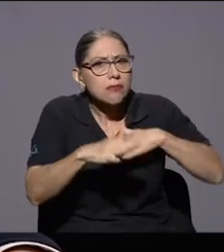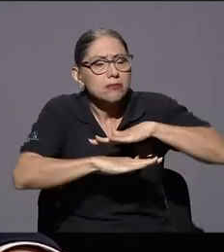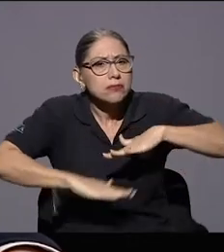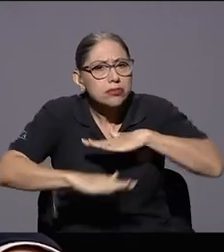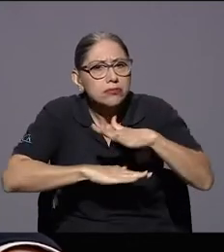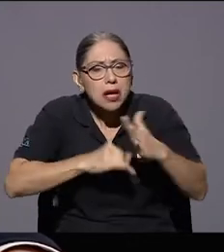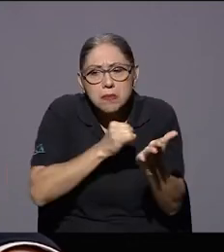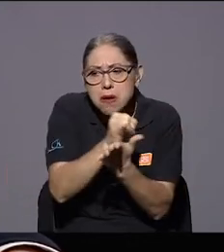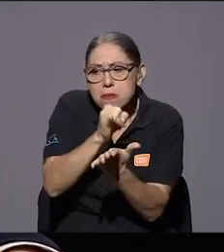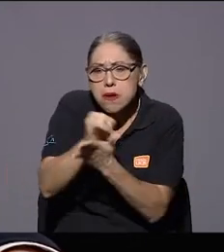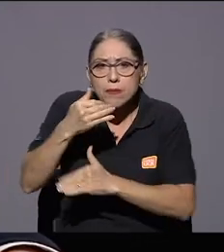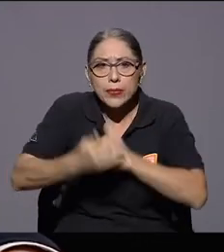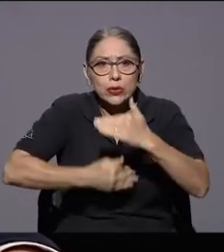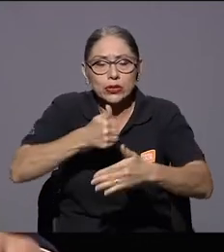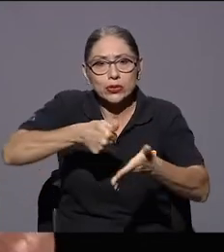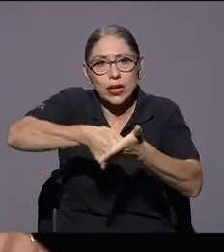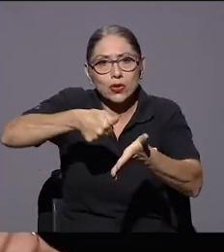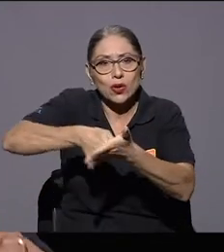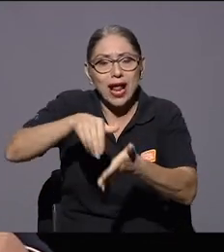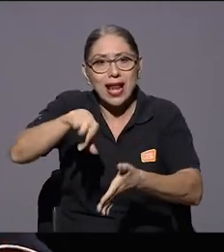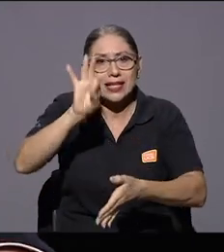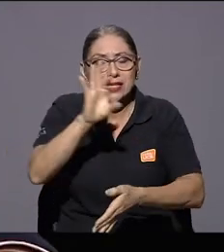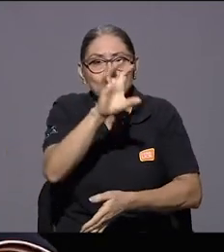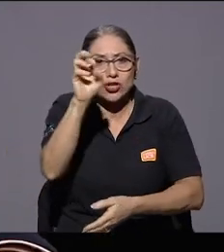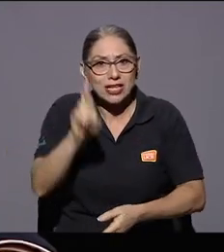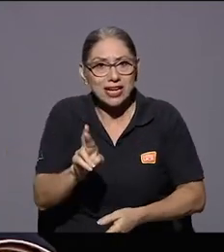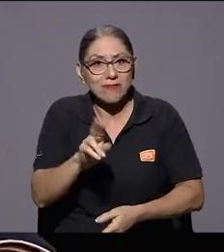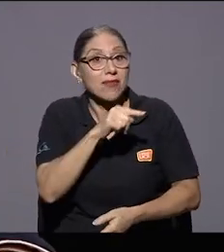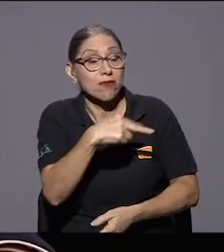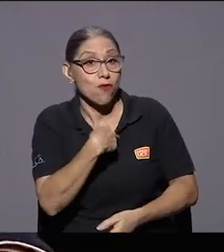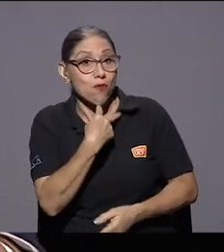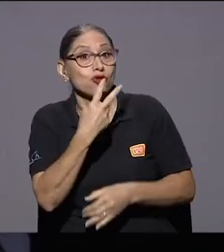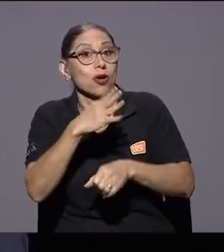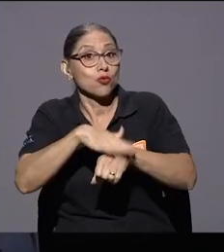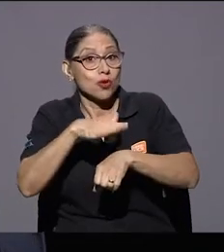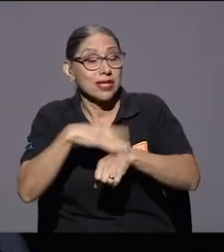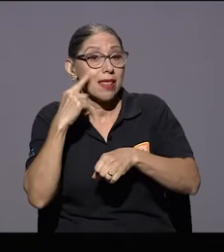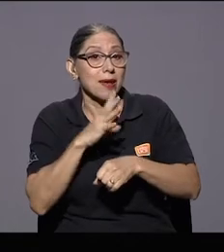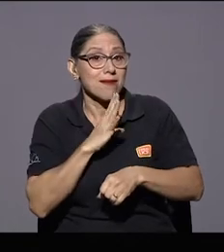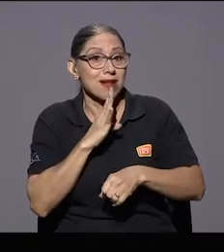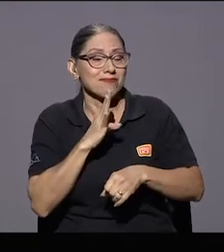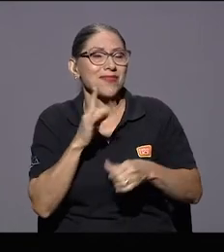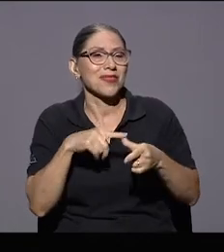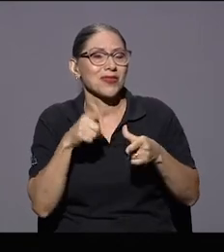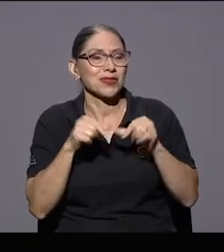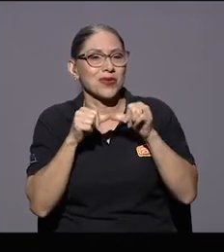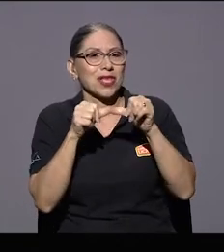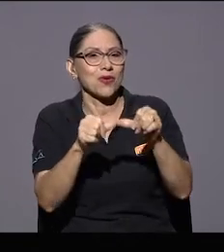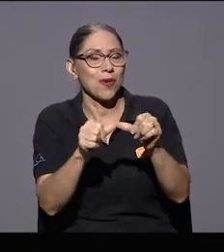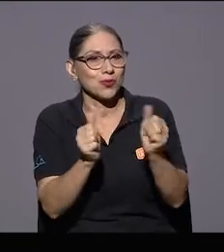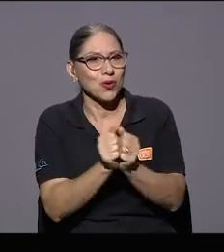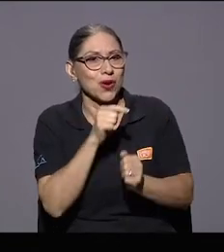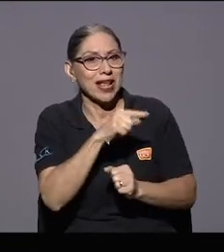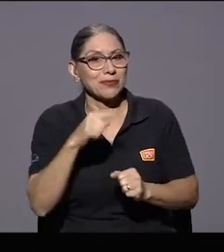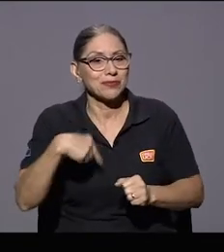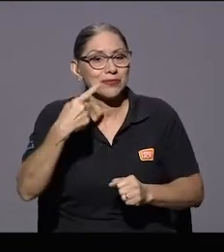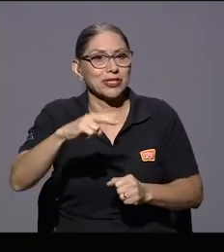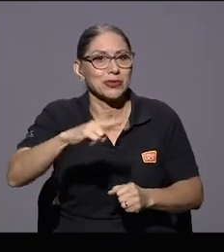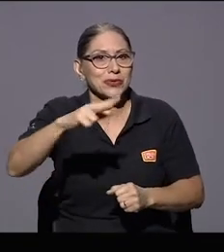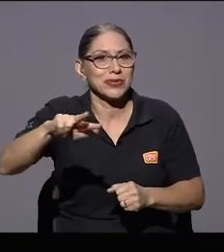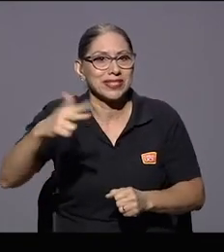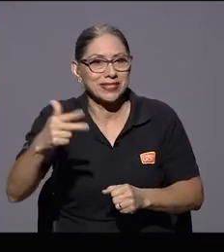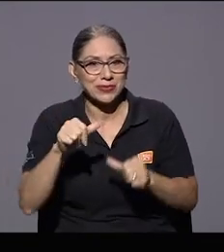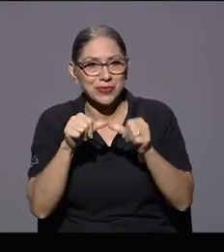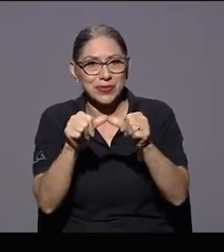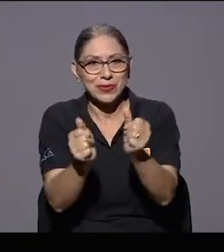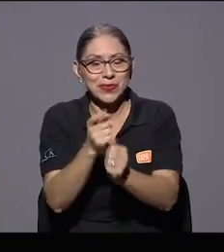procesos electorales en Costa Rica y creo que es una voz autorizada para hablar de estos temas. Así que seguimos conversando con él en este segundo y tercer bloque. Quédese